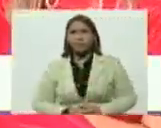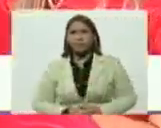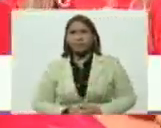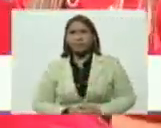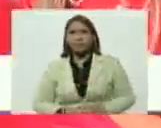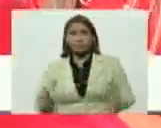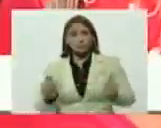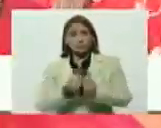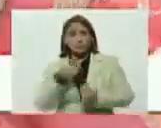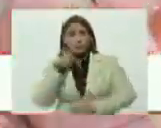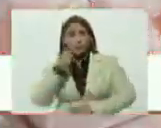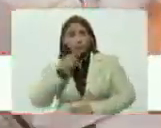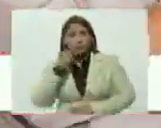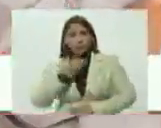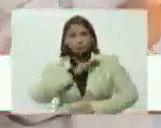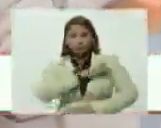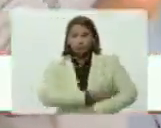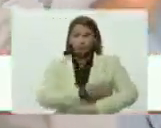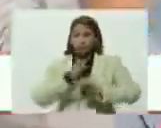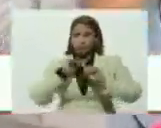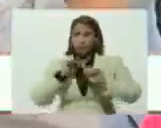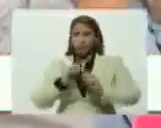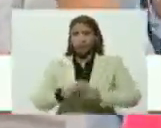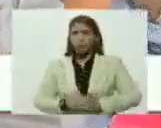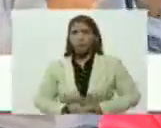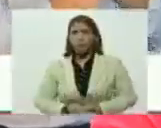con una juventud empoderada.